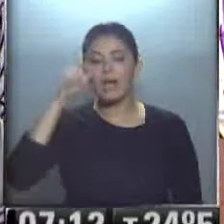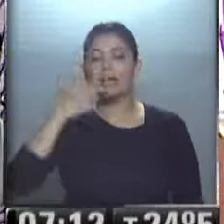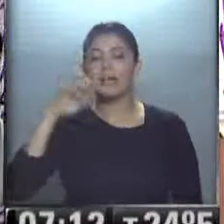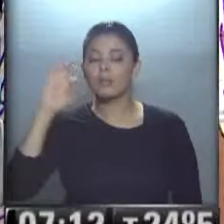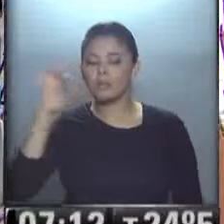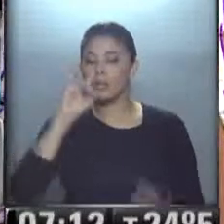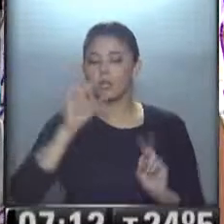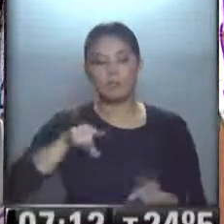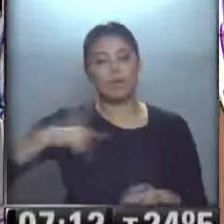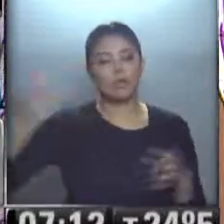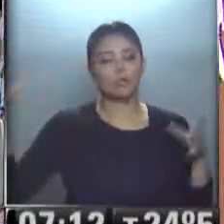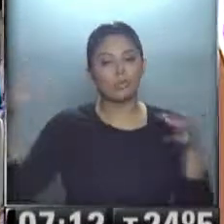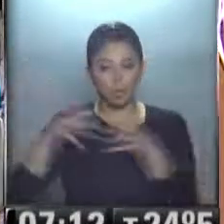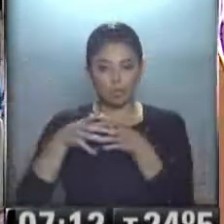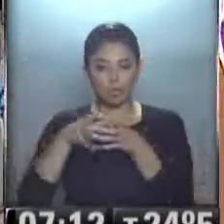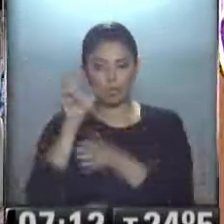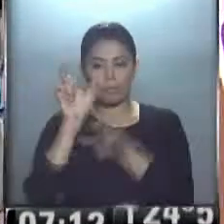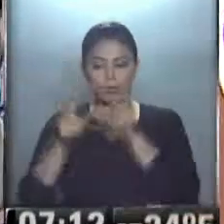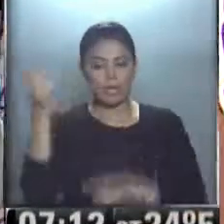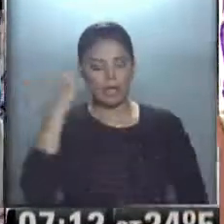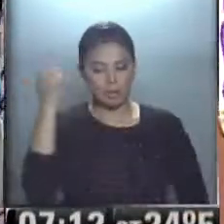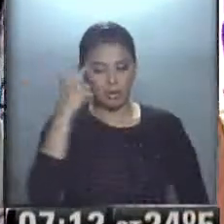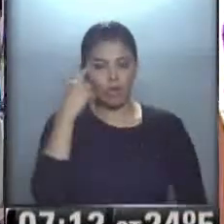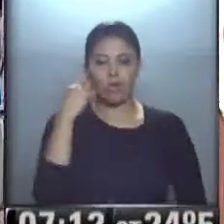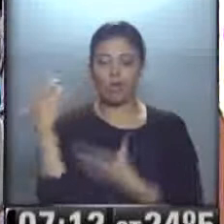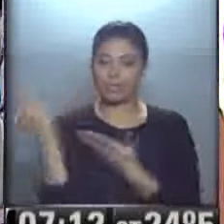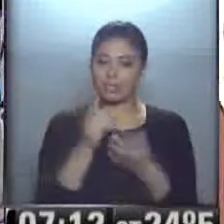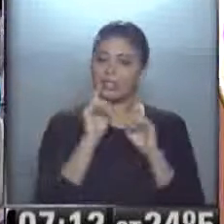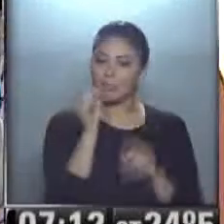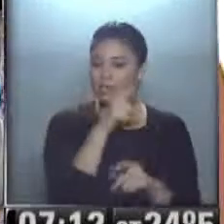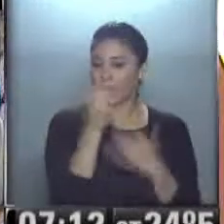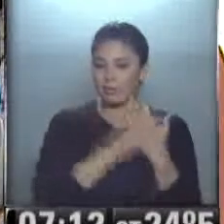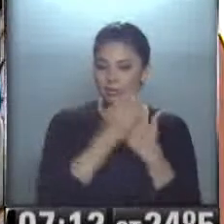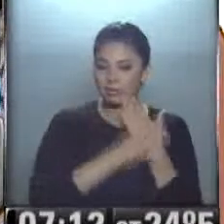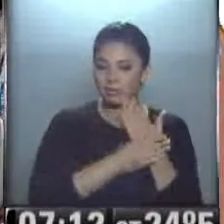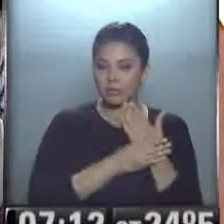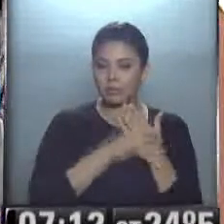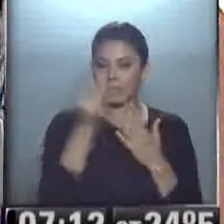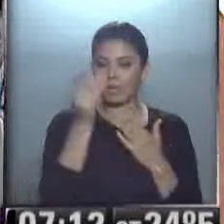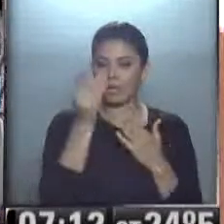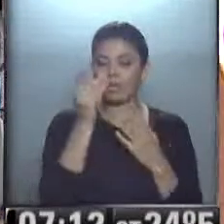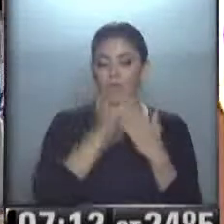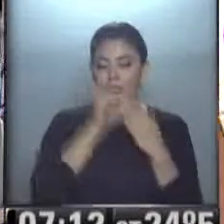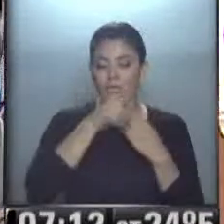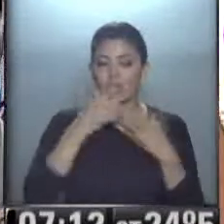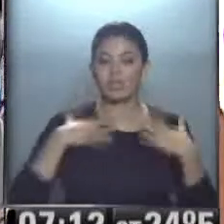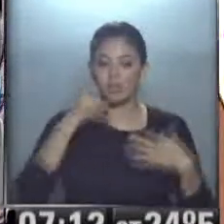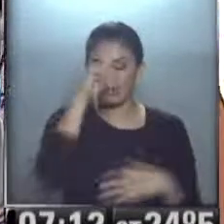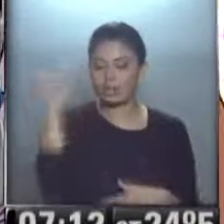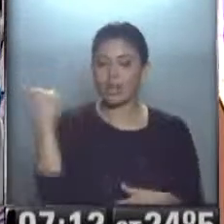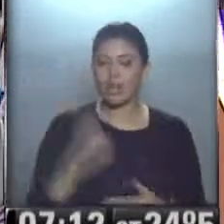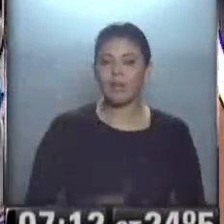un equipo de asistentes psicólogos que también son del Ministerio de Nación, del Ministerio de Salud de la